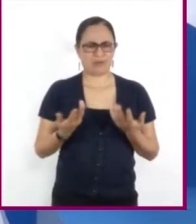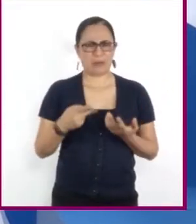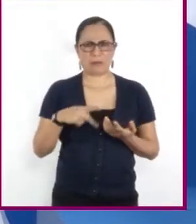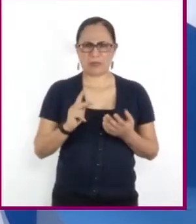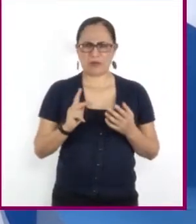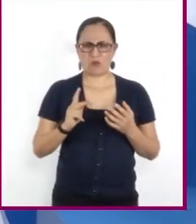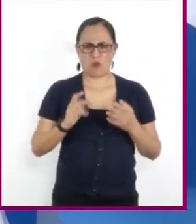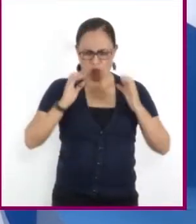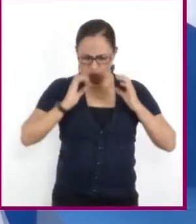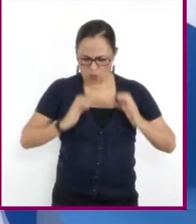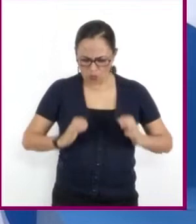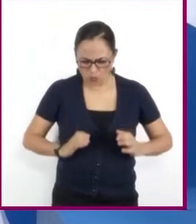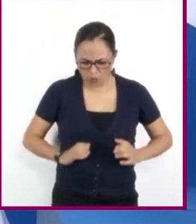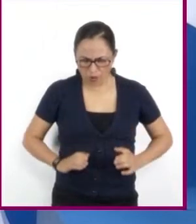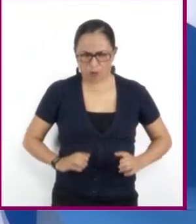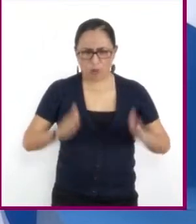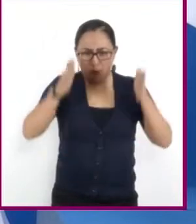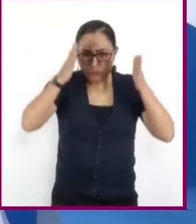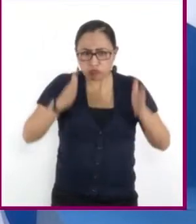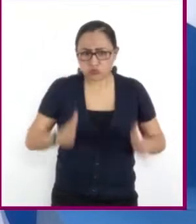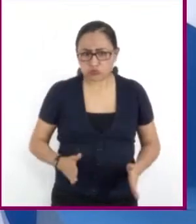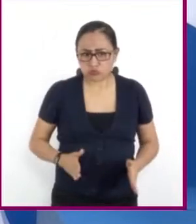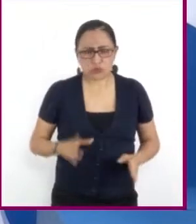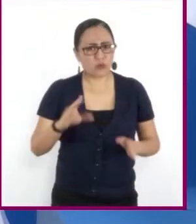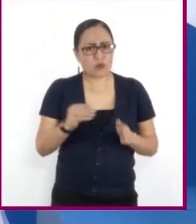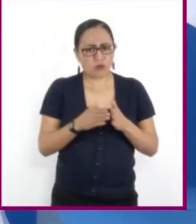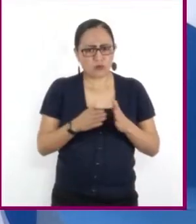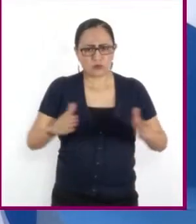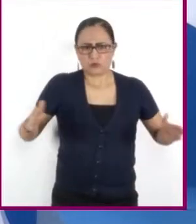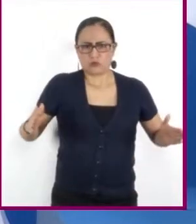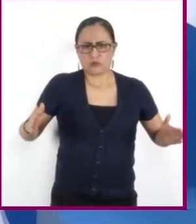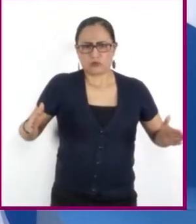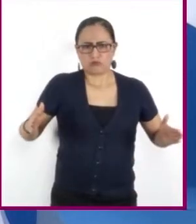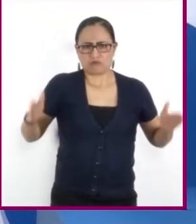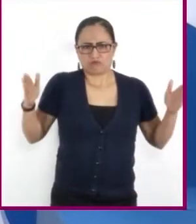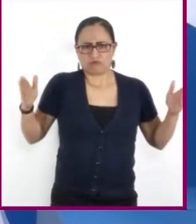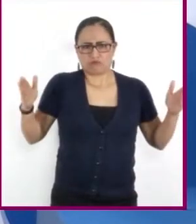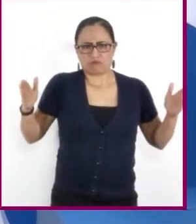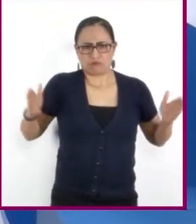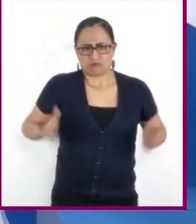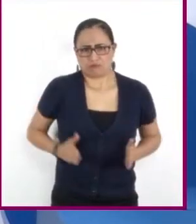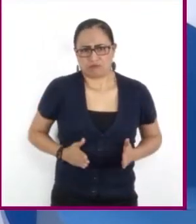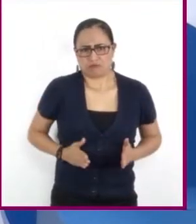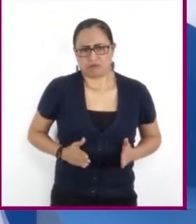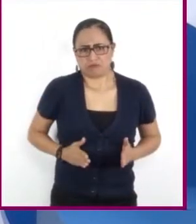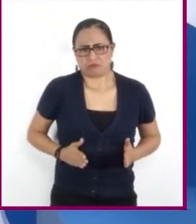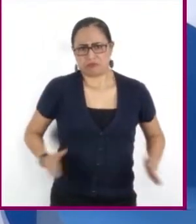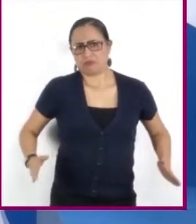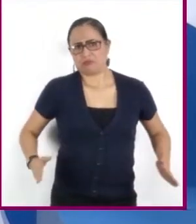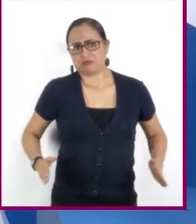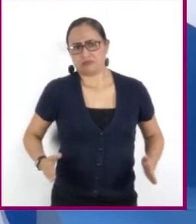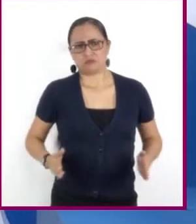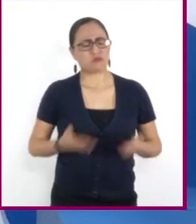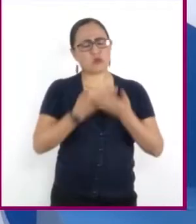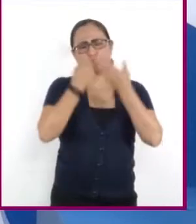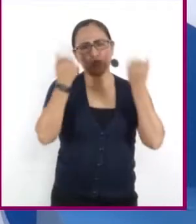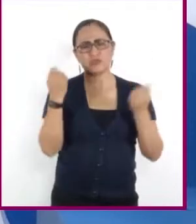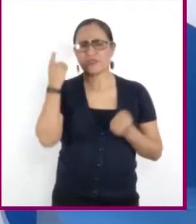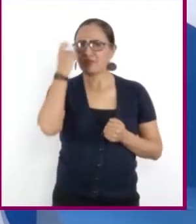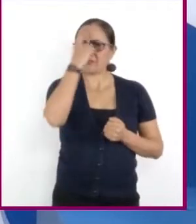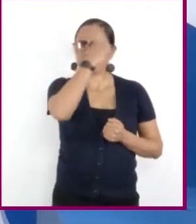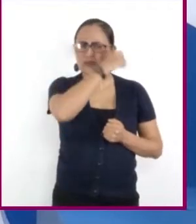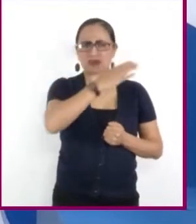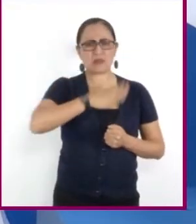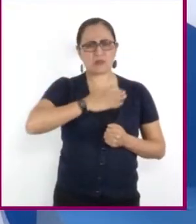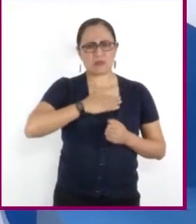no es uniforme, ¿verdad? Hay partes más anchas y otras que no son tan anchas. La verdad es que veo difícil lograr medir